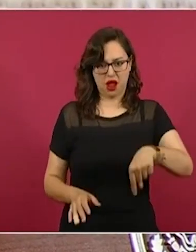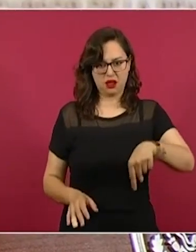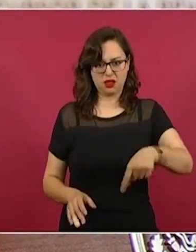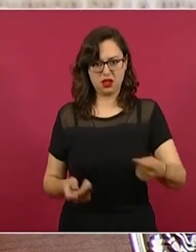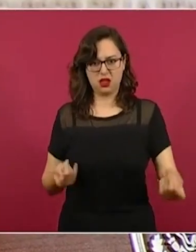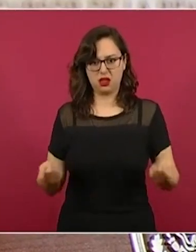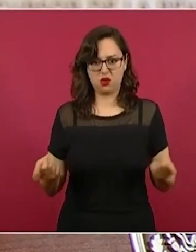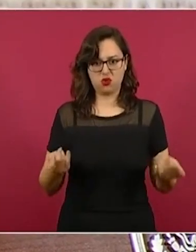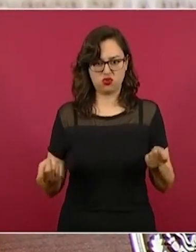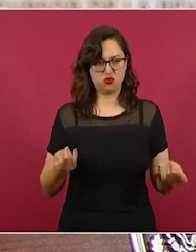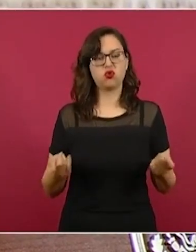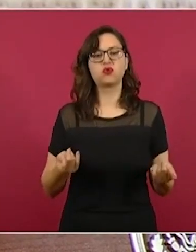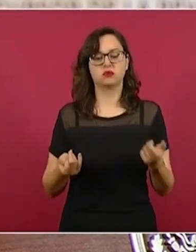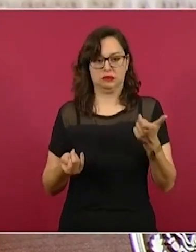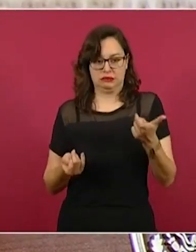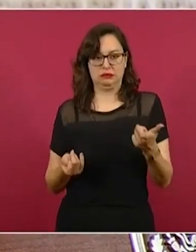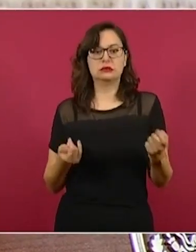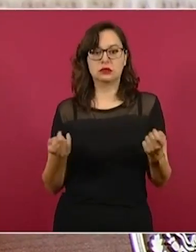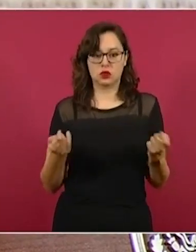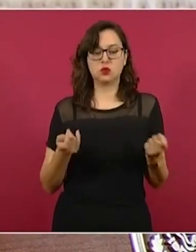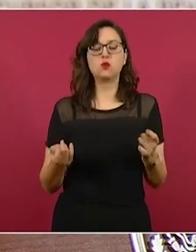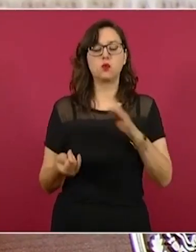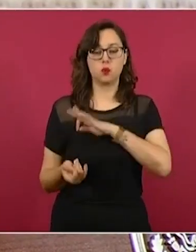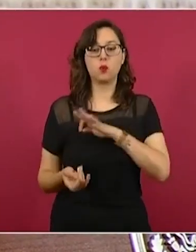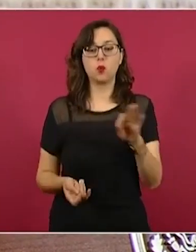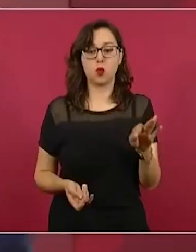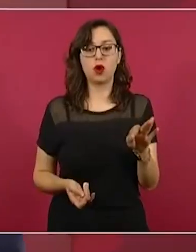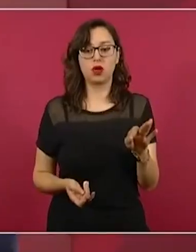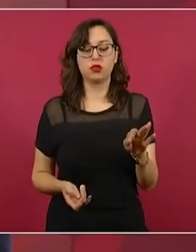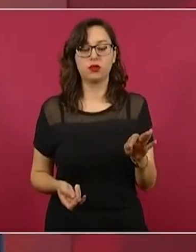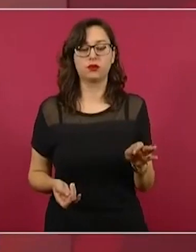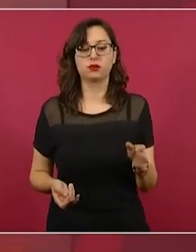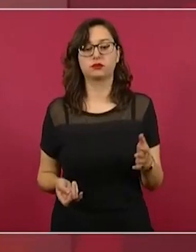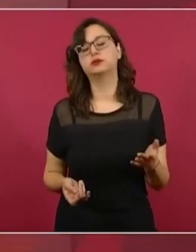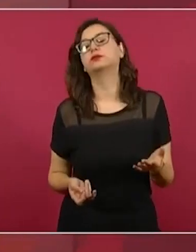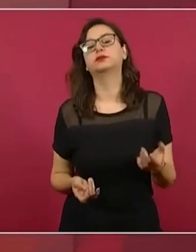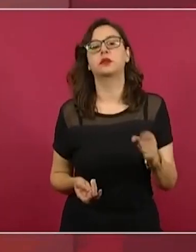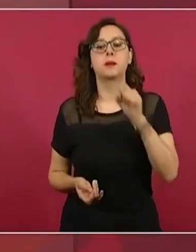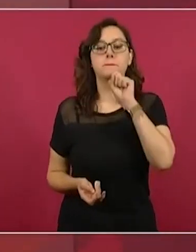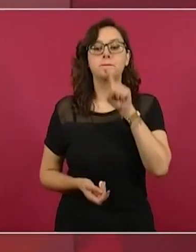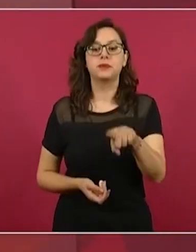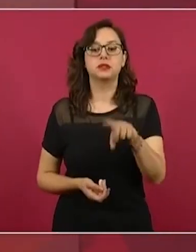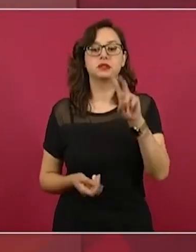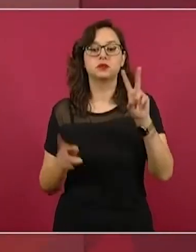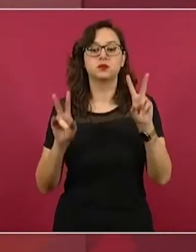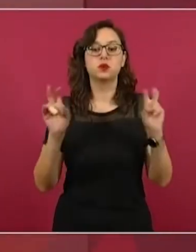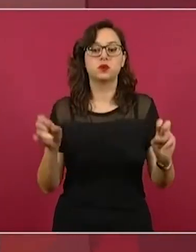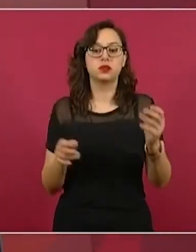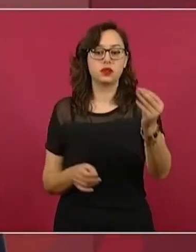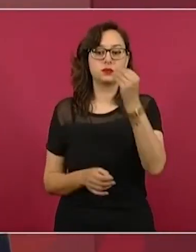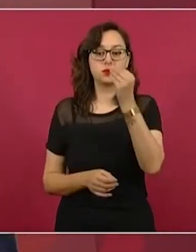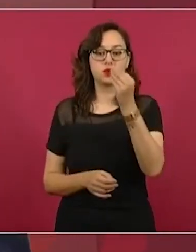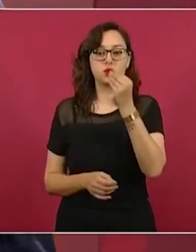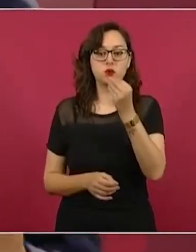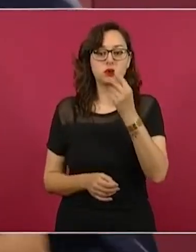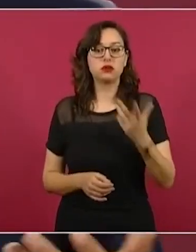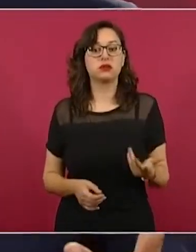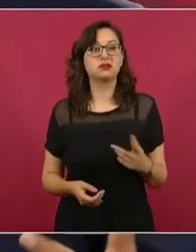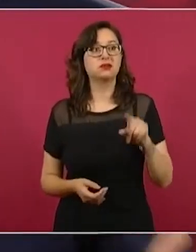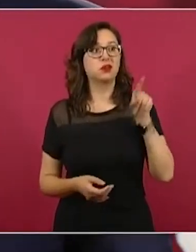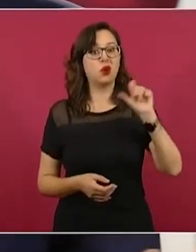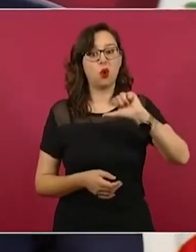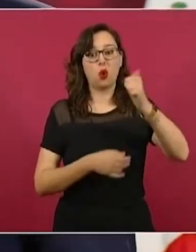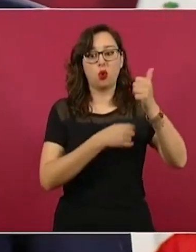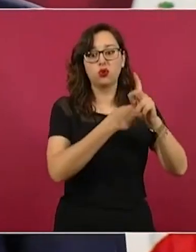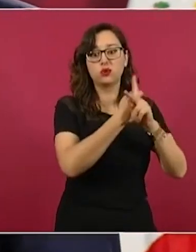controlar precios de combustibles. Pues lo mismo es con los alimentos. Si somos